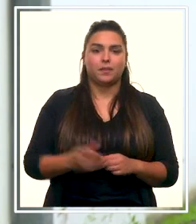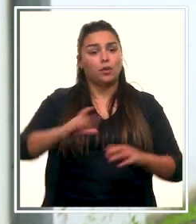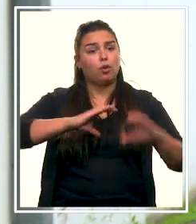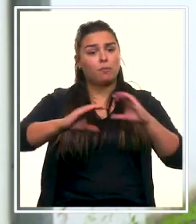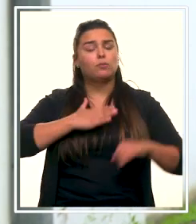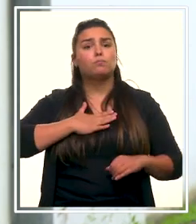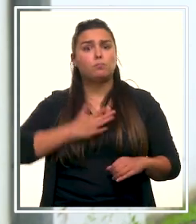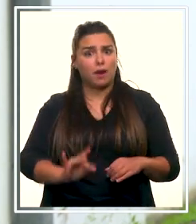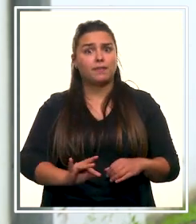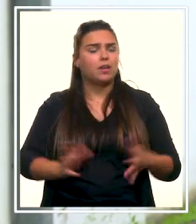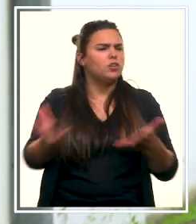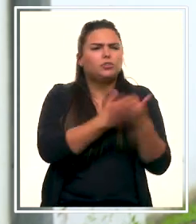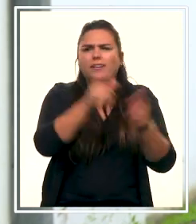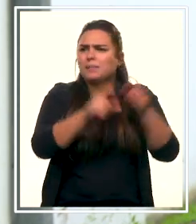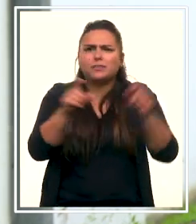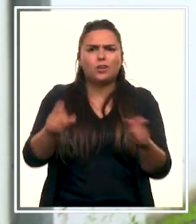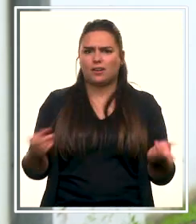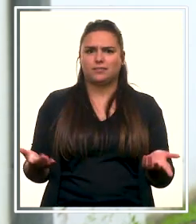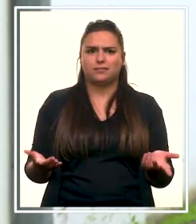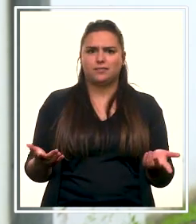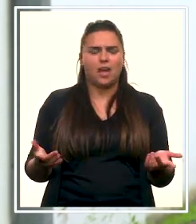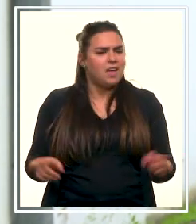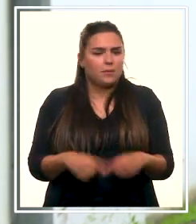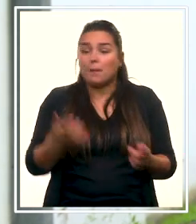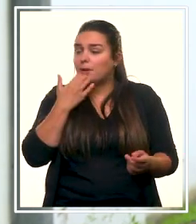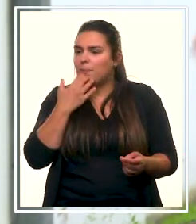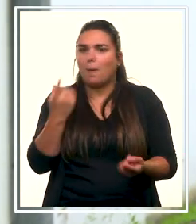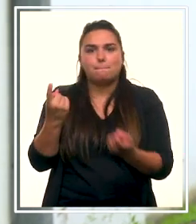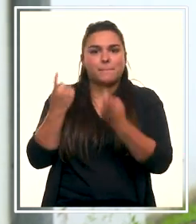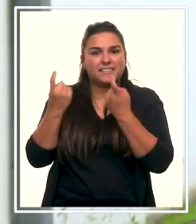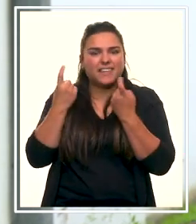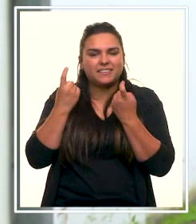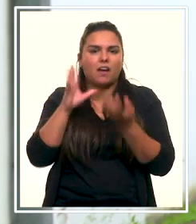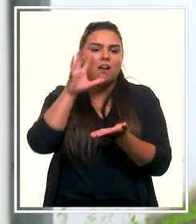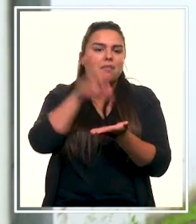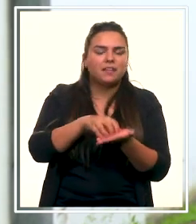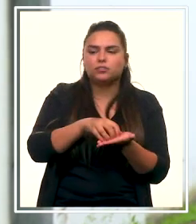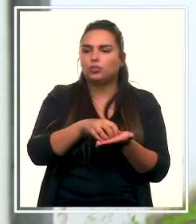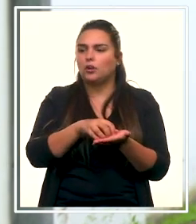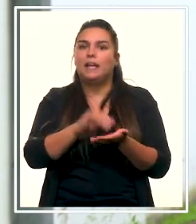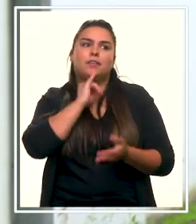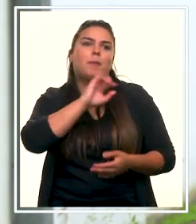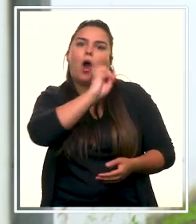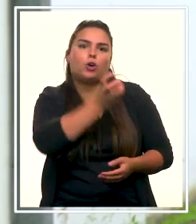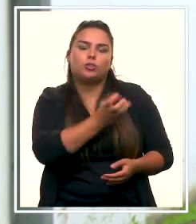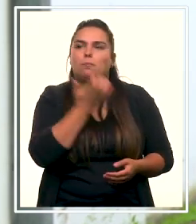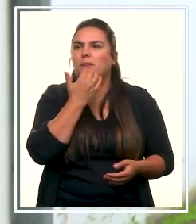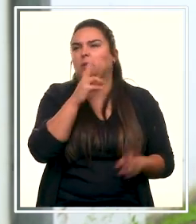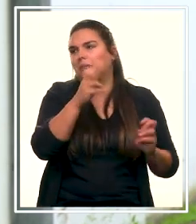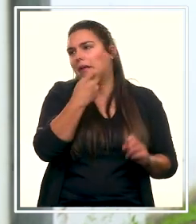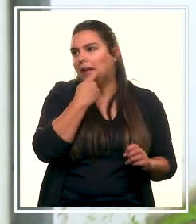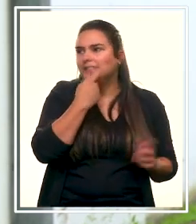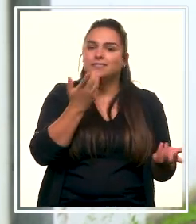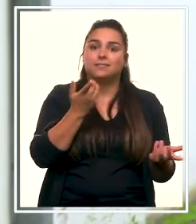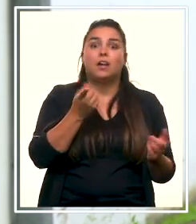con todas las personas, que no haya, que igual que te enseñan en cualquier centro cualquier otro idioma, sobre todo el tema de inglés y tal, ¿por